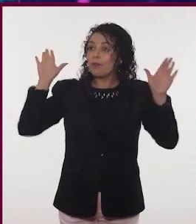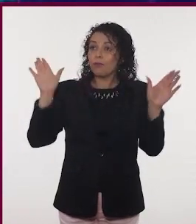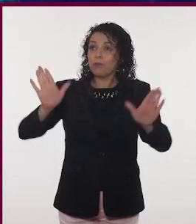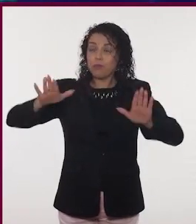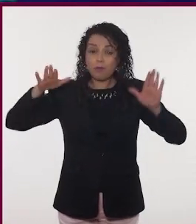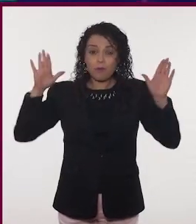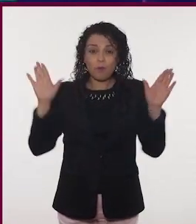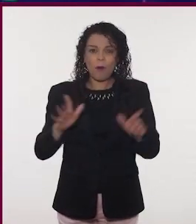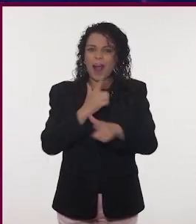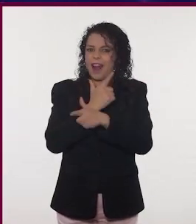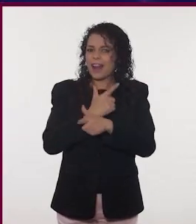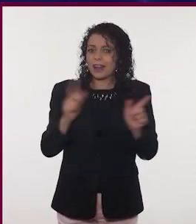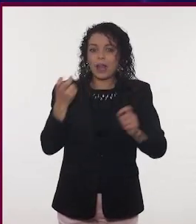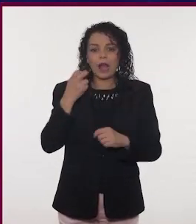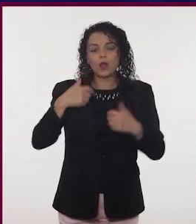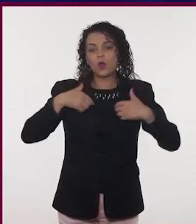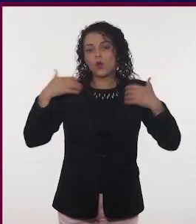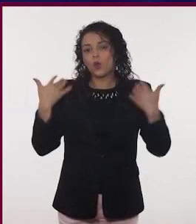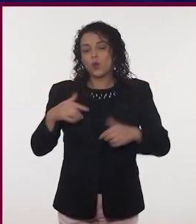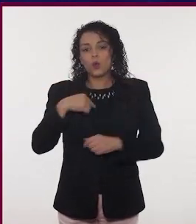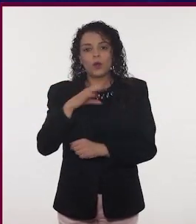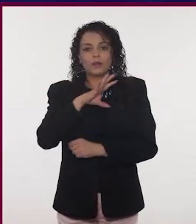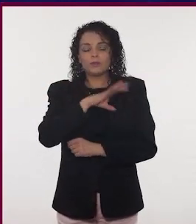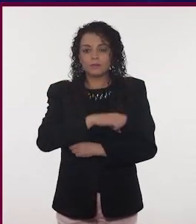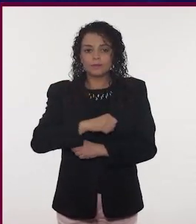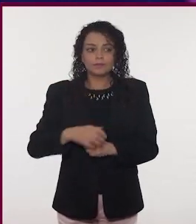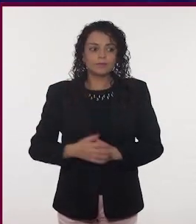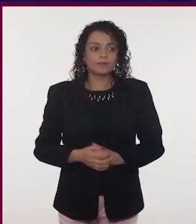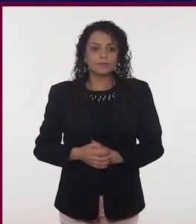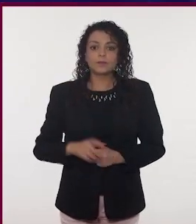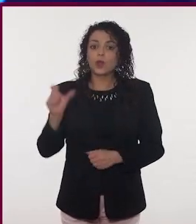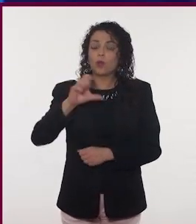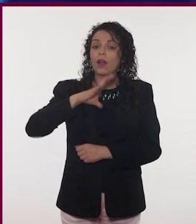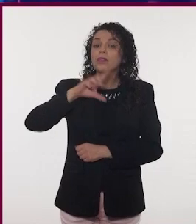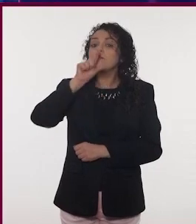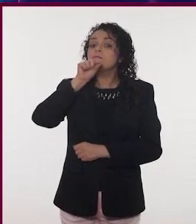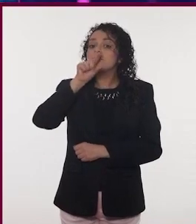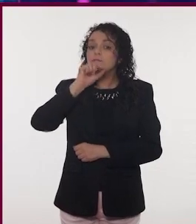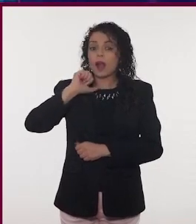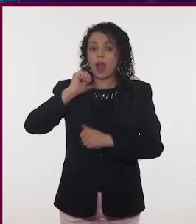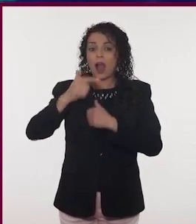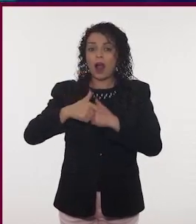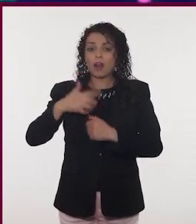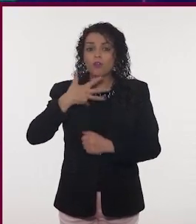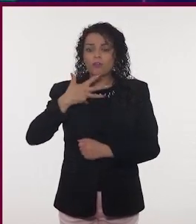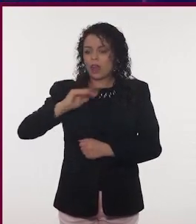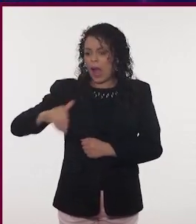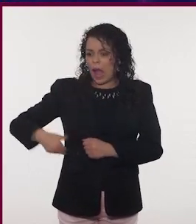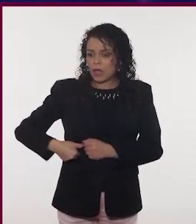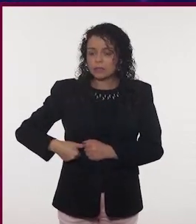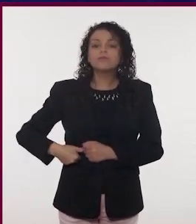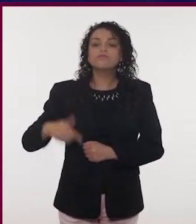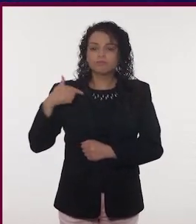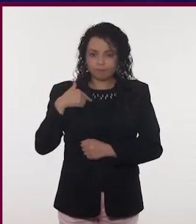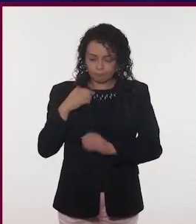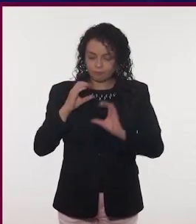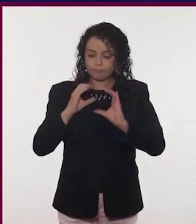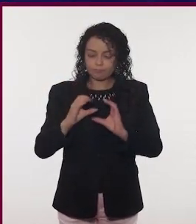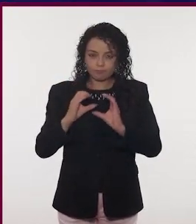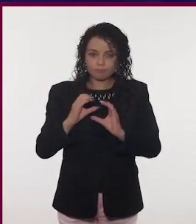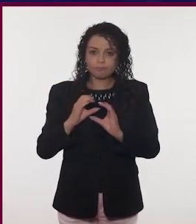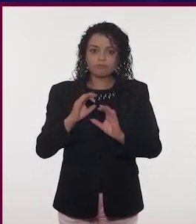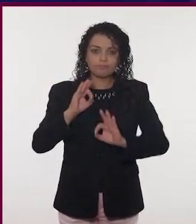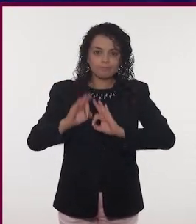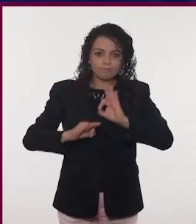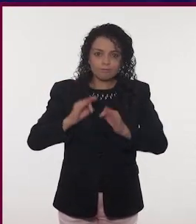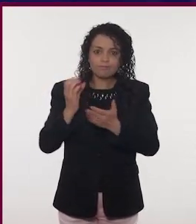verlas volar libres, las aves que están lastimadas, rehabilitarlas y soltarlas, eso ya no tiene